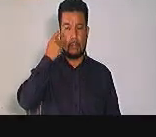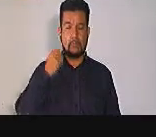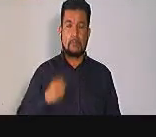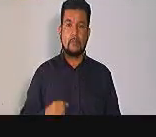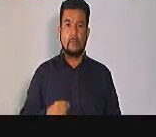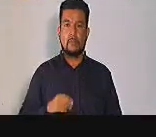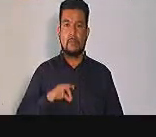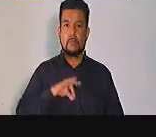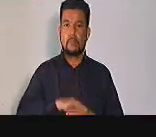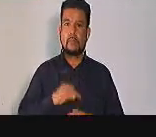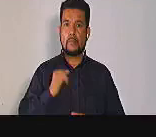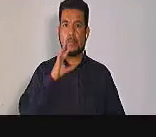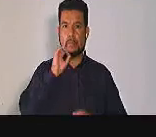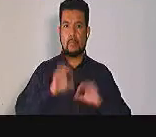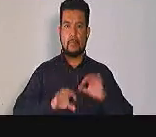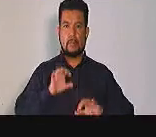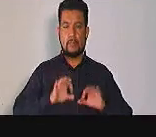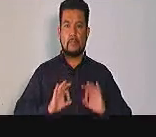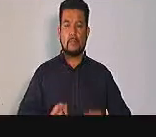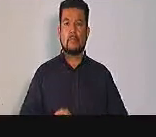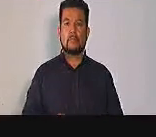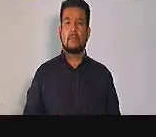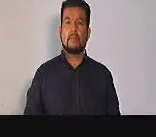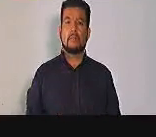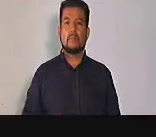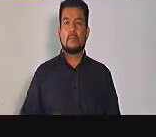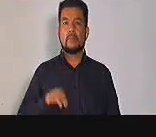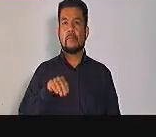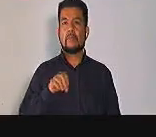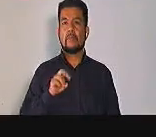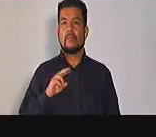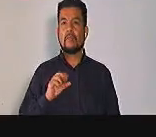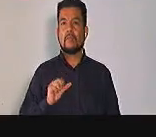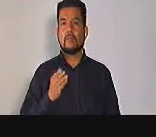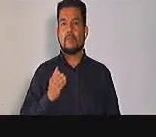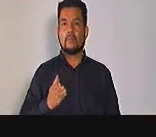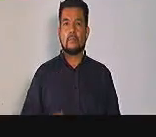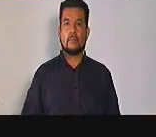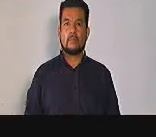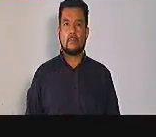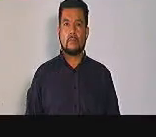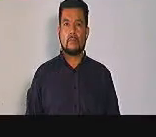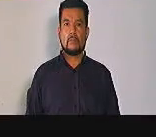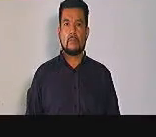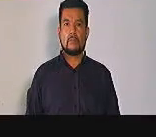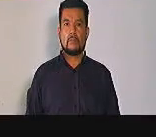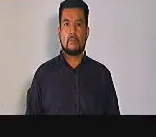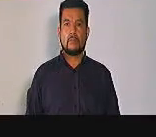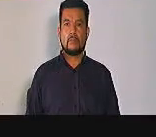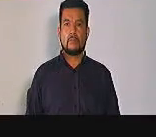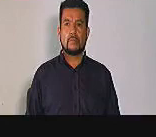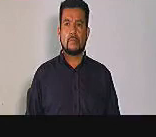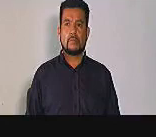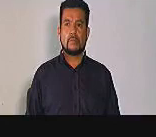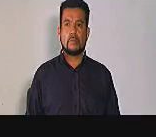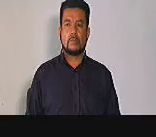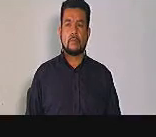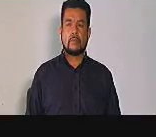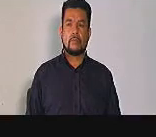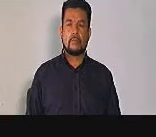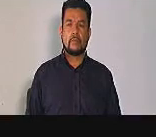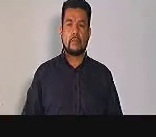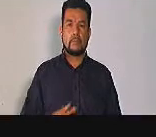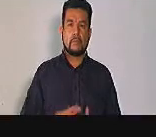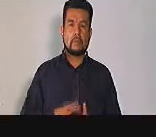Voto sí, señor secretario. Copiado. Mora Gómez Javier Aleza. Aprobado, Gómez, señor